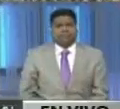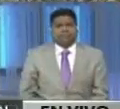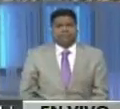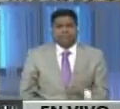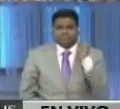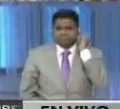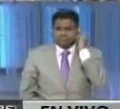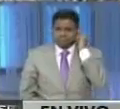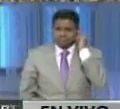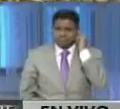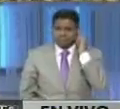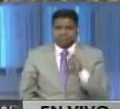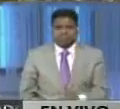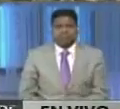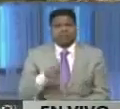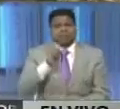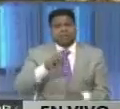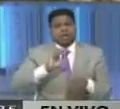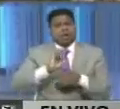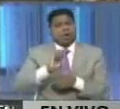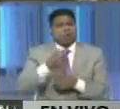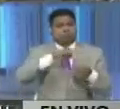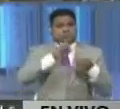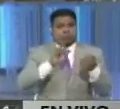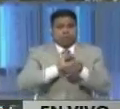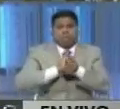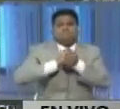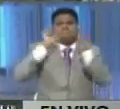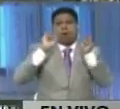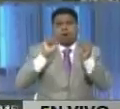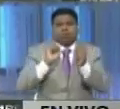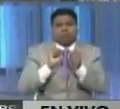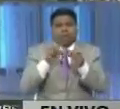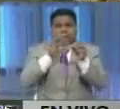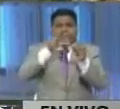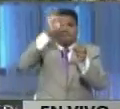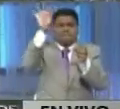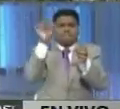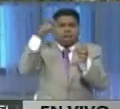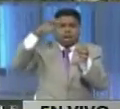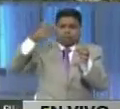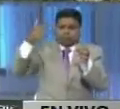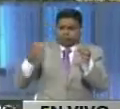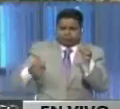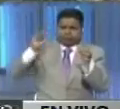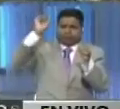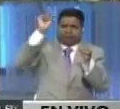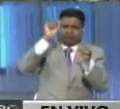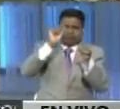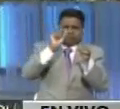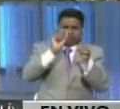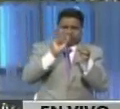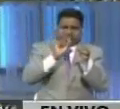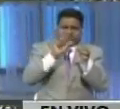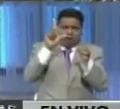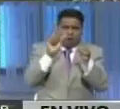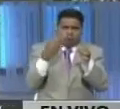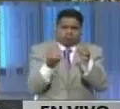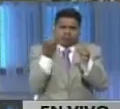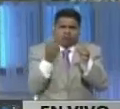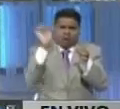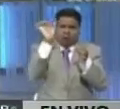lanzadores de mortero Mecha lenta y todo el material que ustedes ven en pantalla gracias a esta importante operación realizada